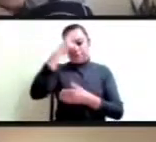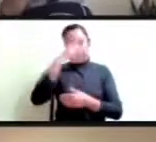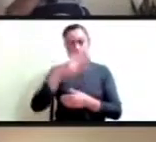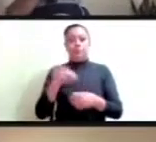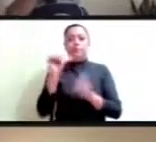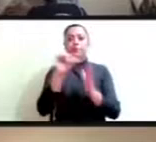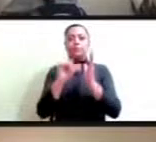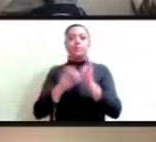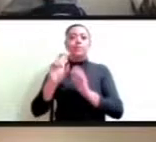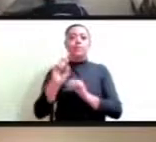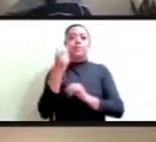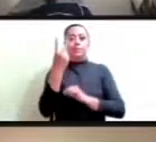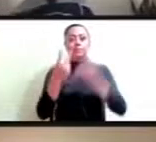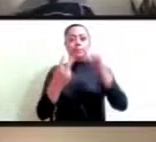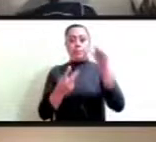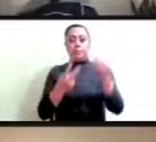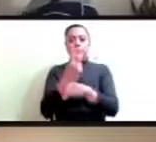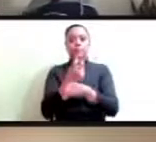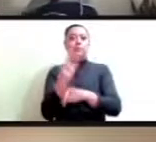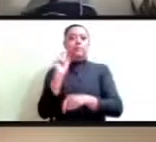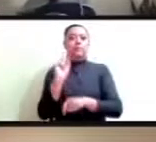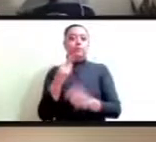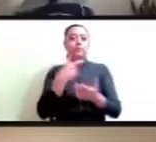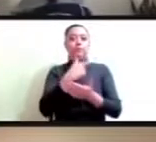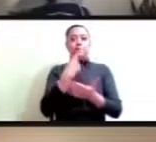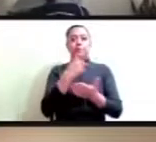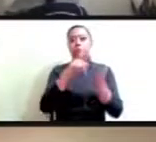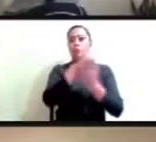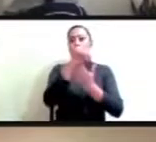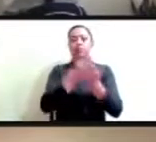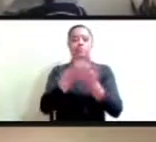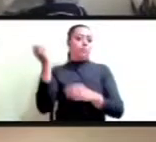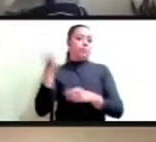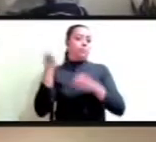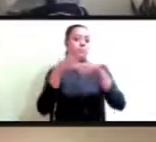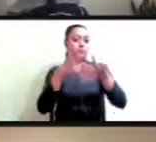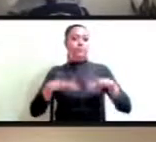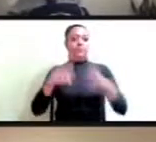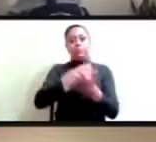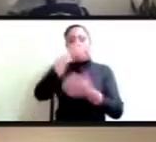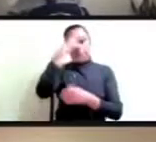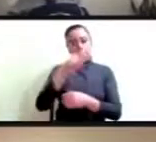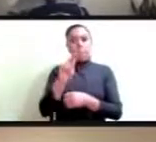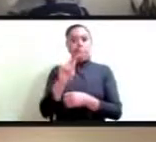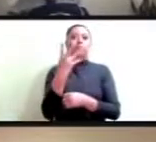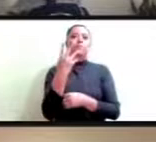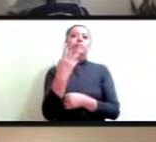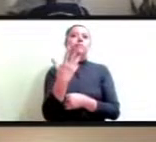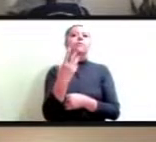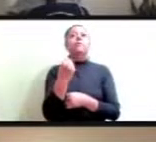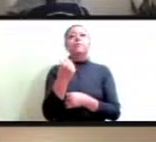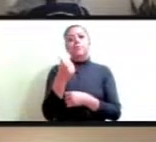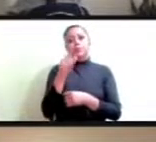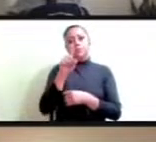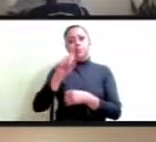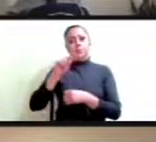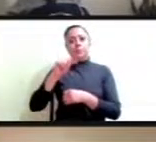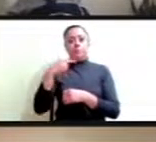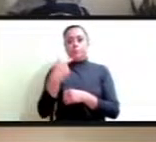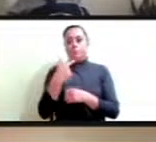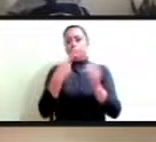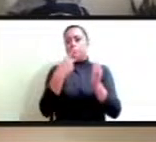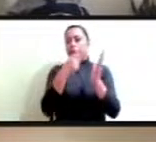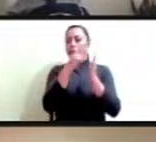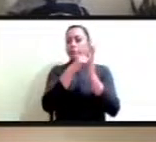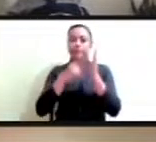y trigésima de la Ley Orgánica 84, 85, 86 y 187 del Reglamento, ambos del Congreso de la Ciudad de México,